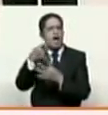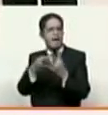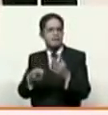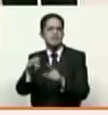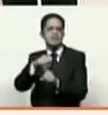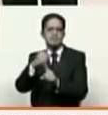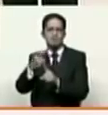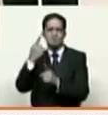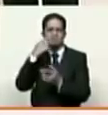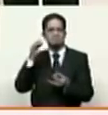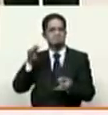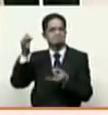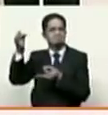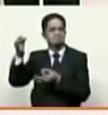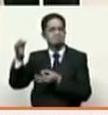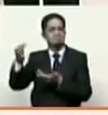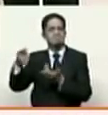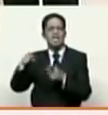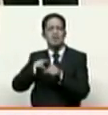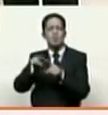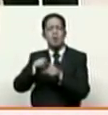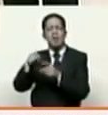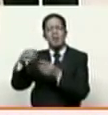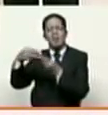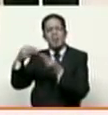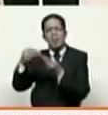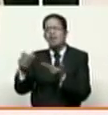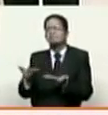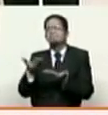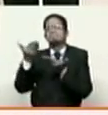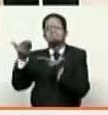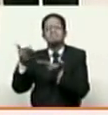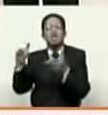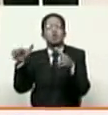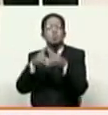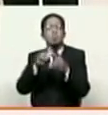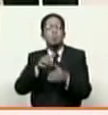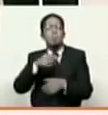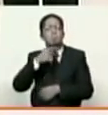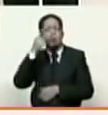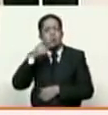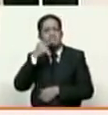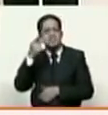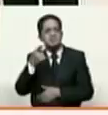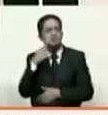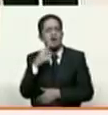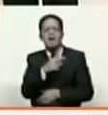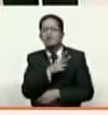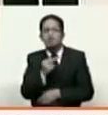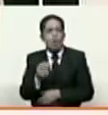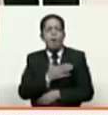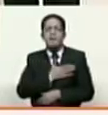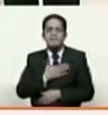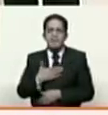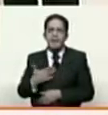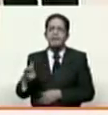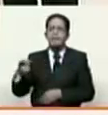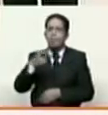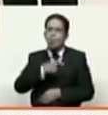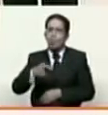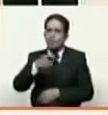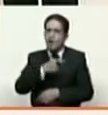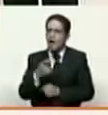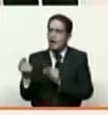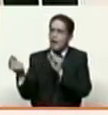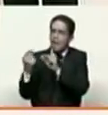tan sumisas, lacayas, entreguistas de una clase política que se niega a buscar por la vía democrática, que